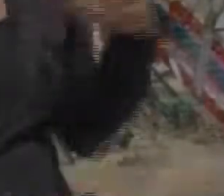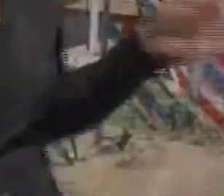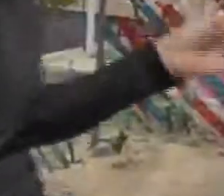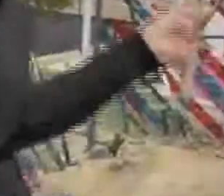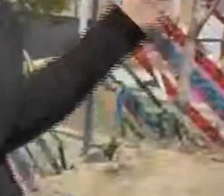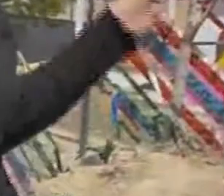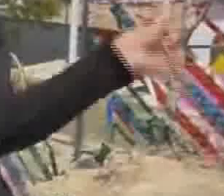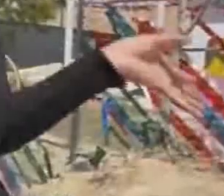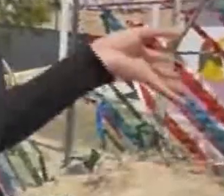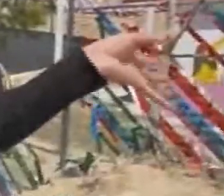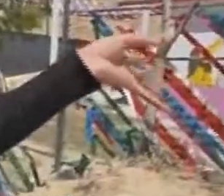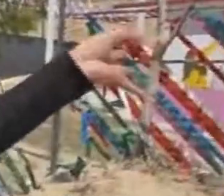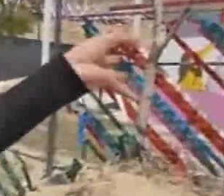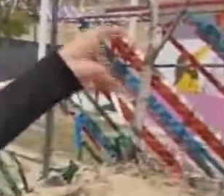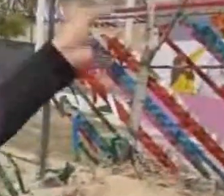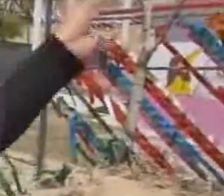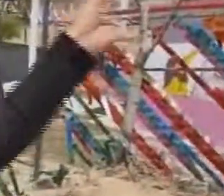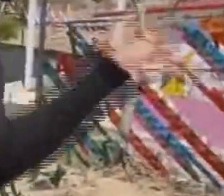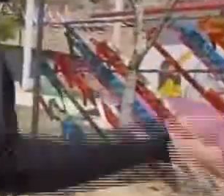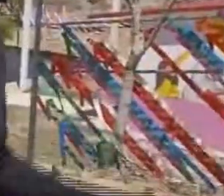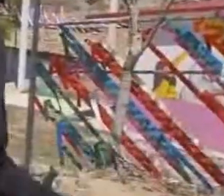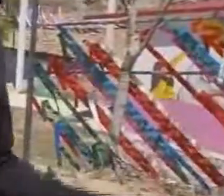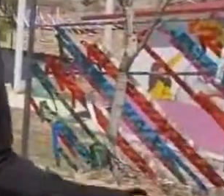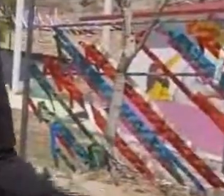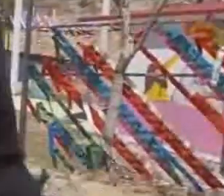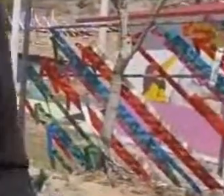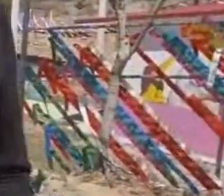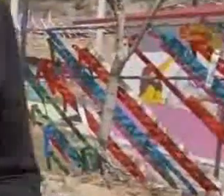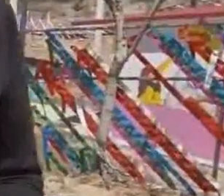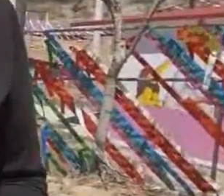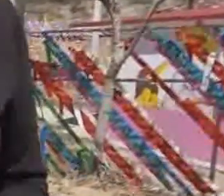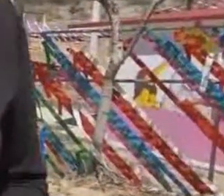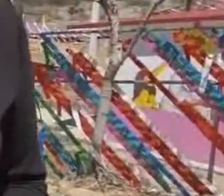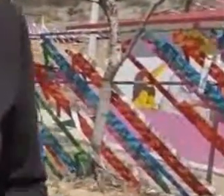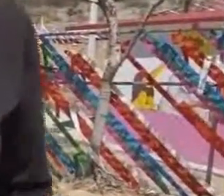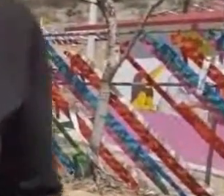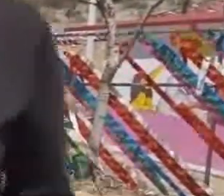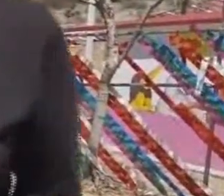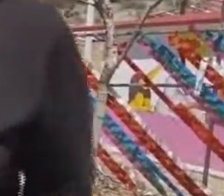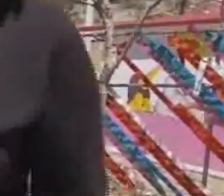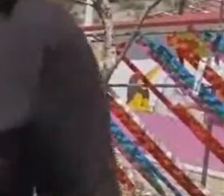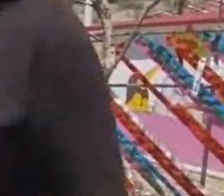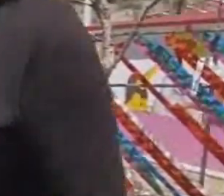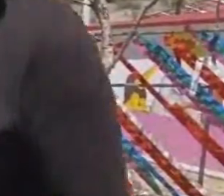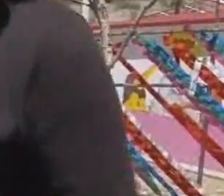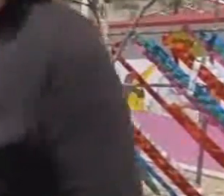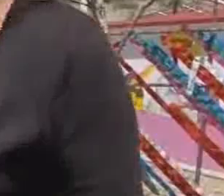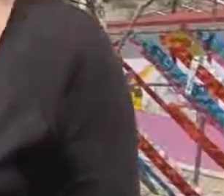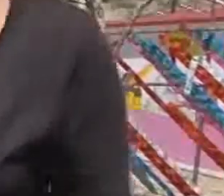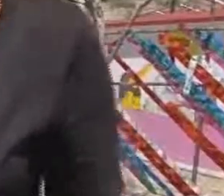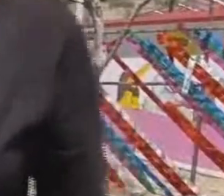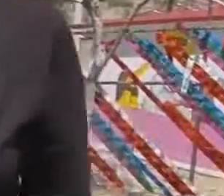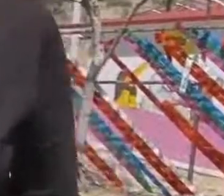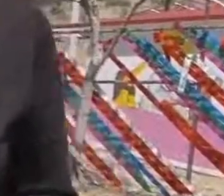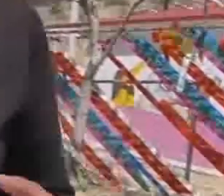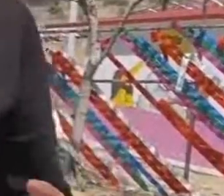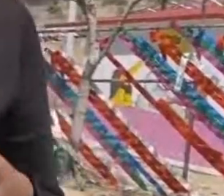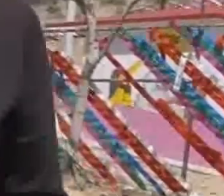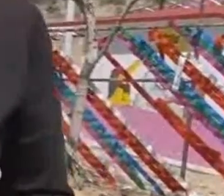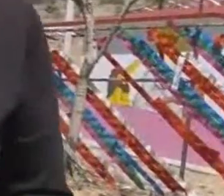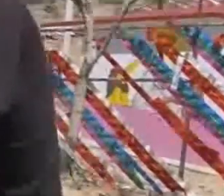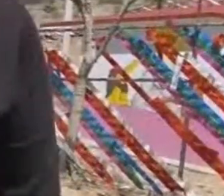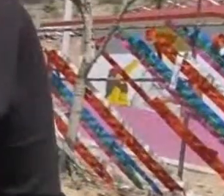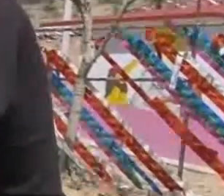Bueno, pues el kinder antes estaba, la verdad, mal, porque no había sombra, los baños no funcionaban bien, la